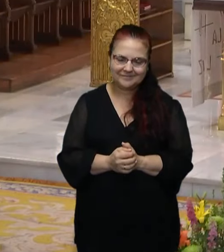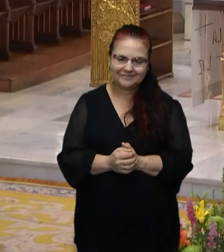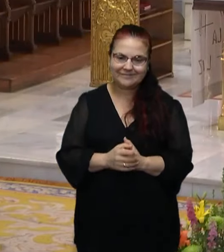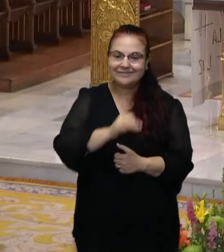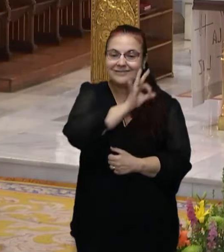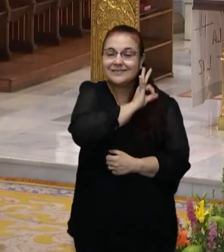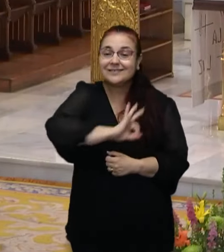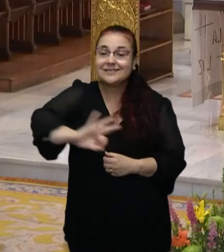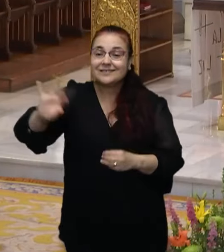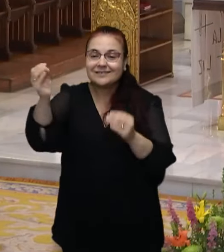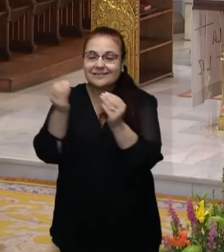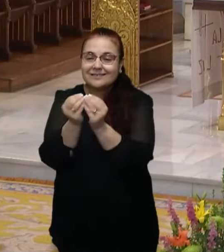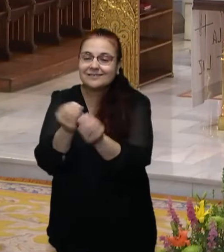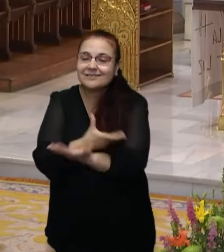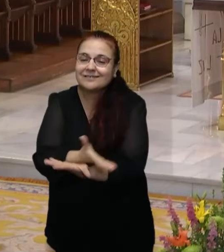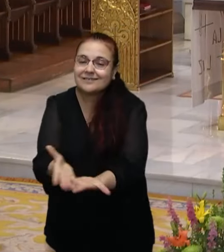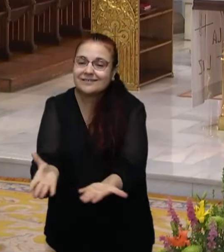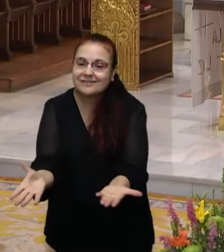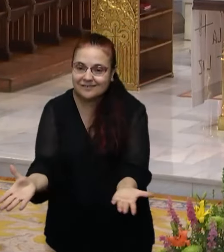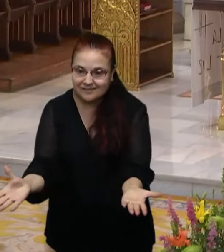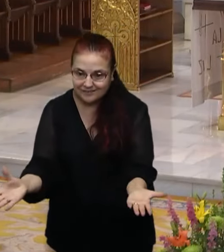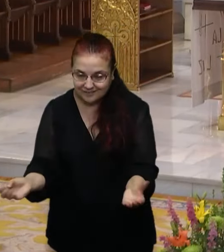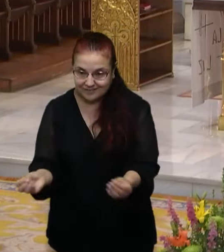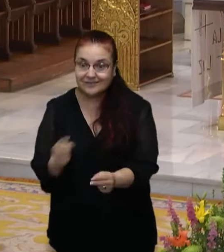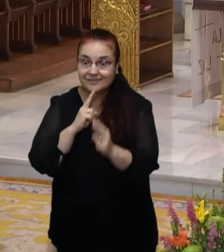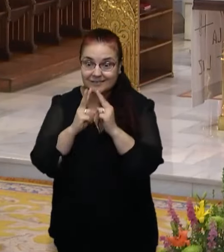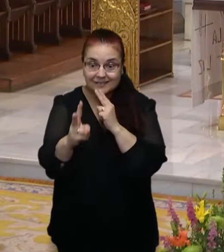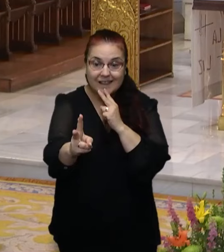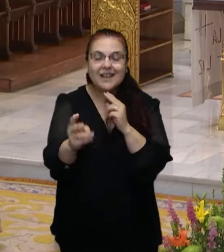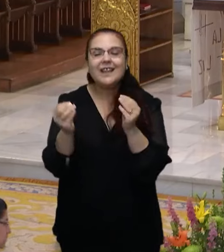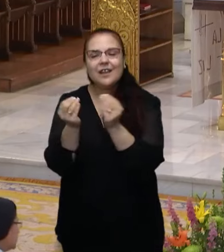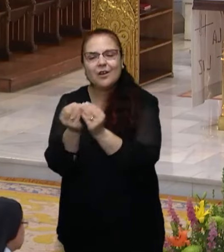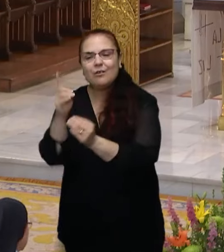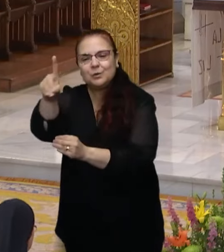El Señor esté con vosotros.